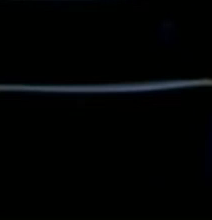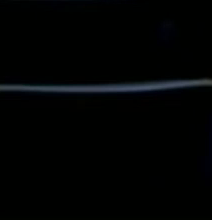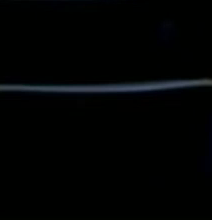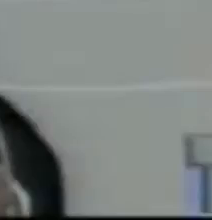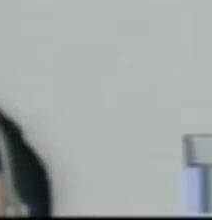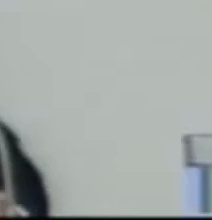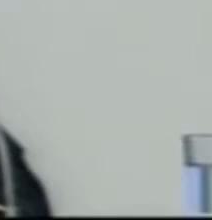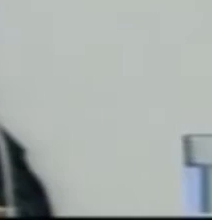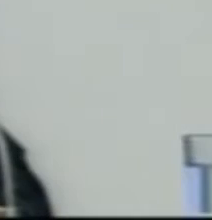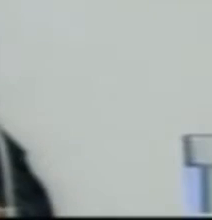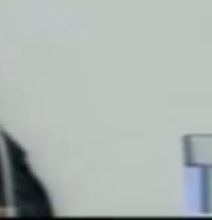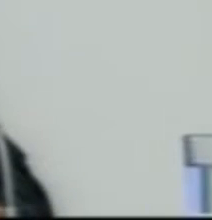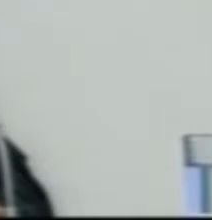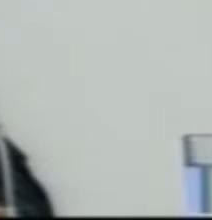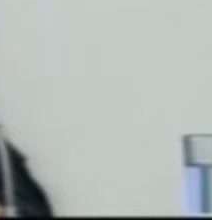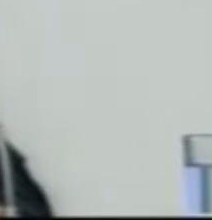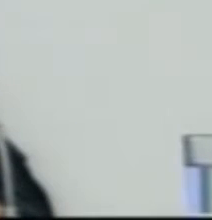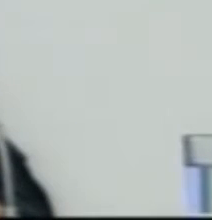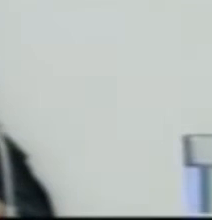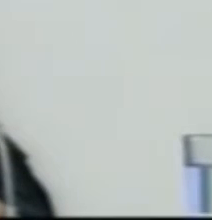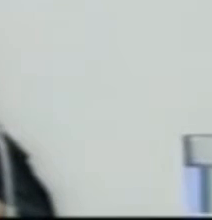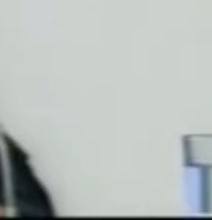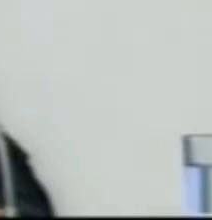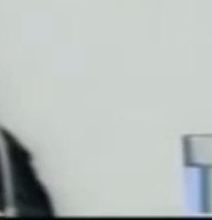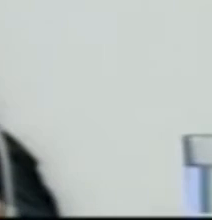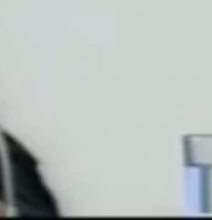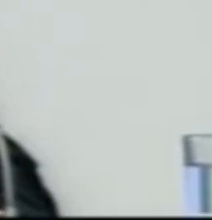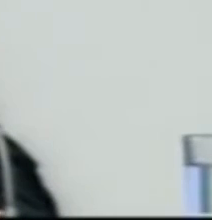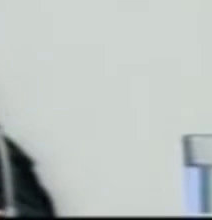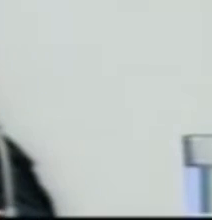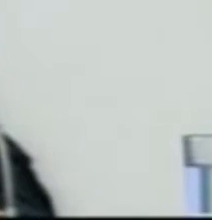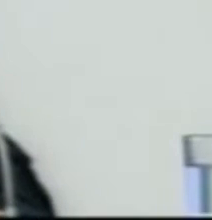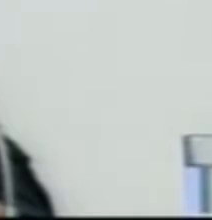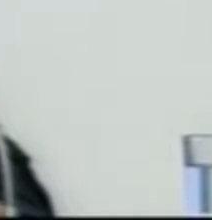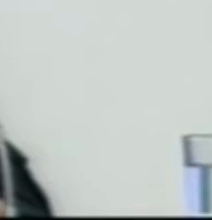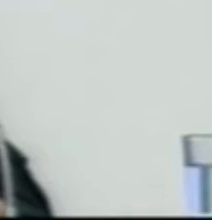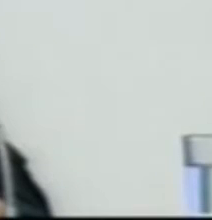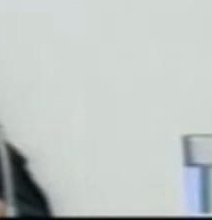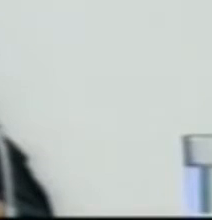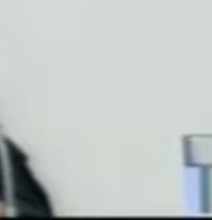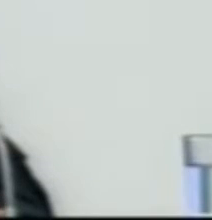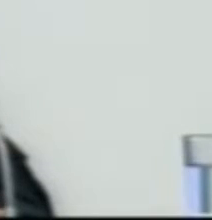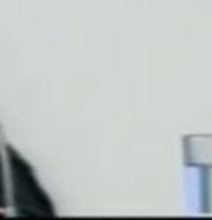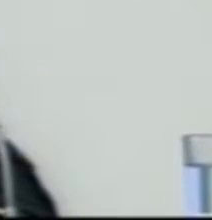Muy buenos días, señor coordinador. Buenos días, señores diputados.